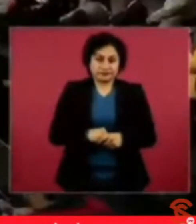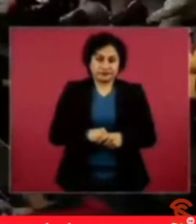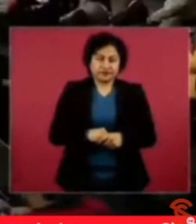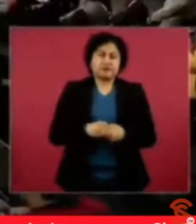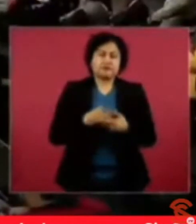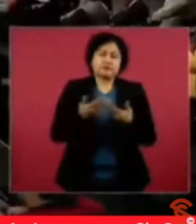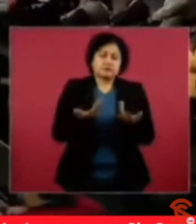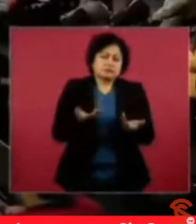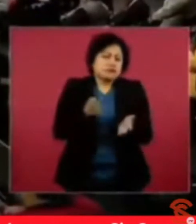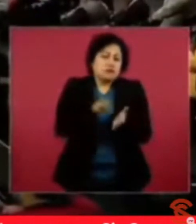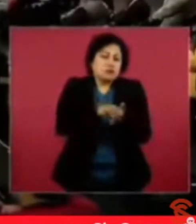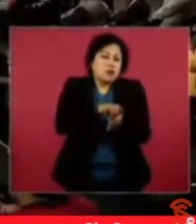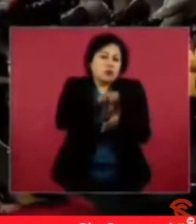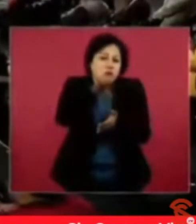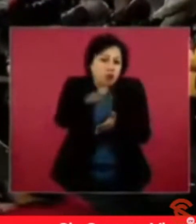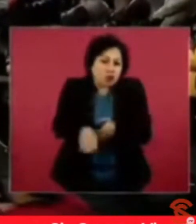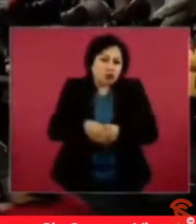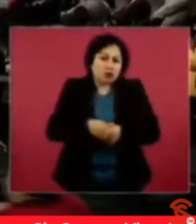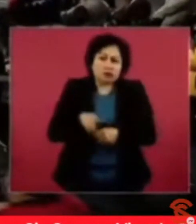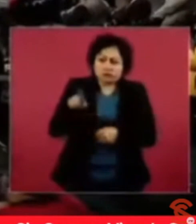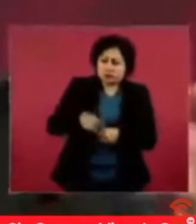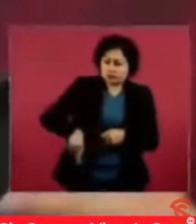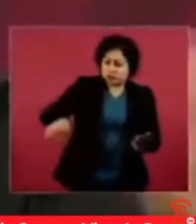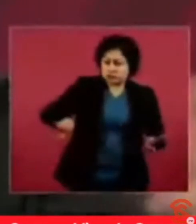convivir con la gente de la derecha,